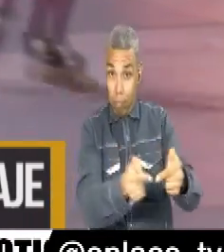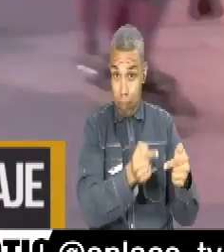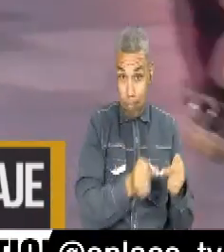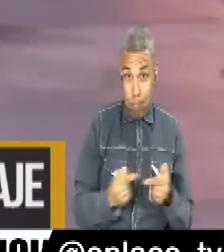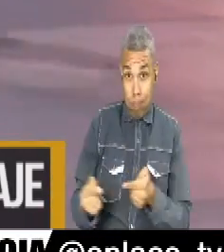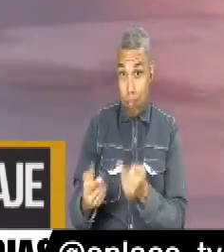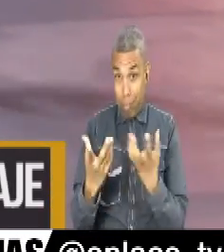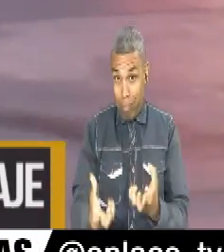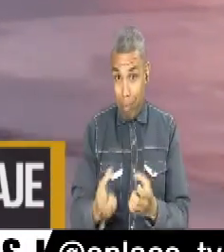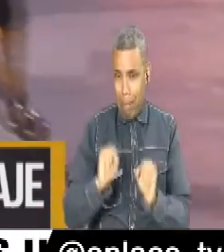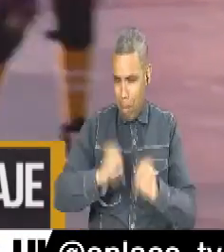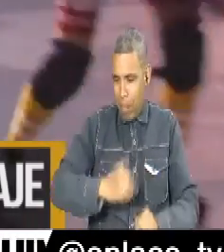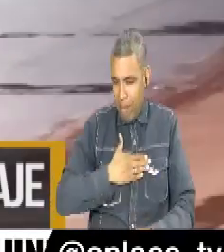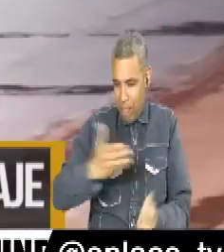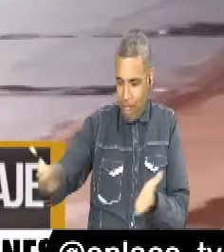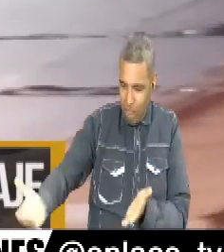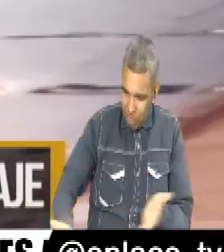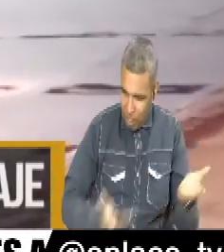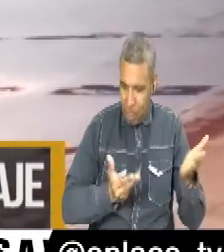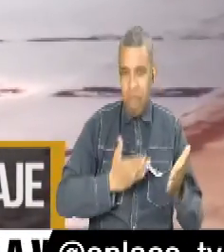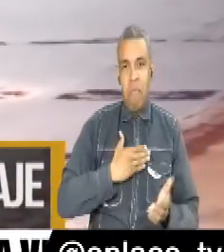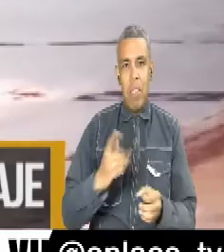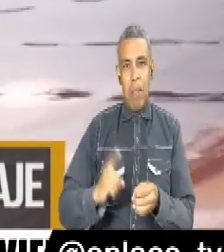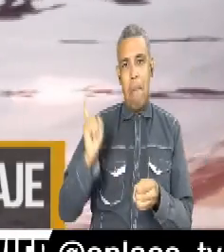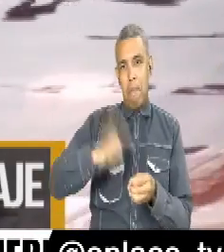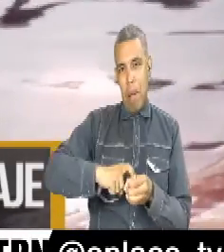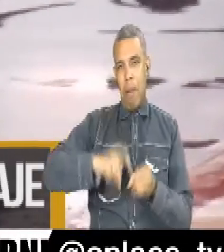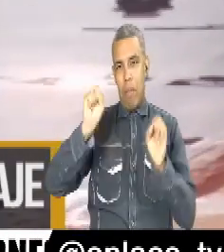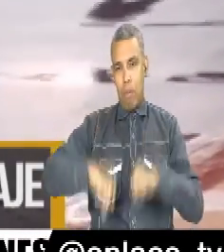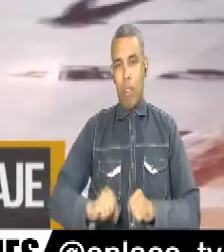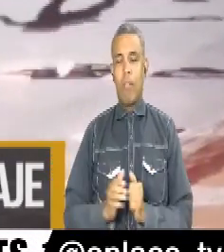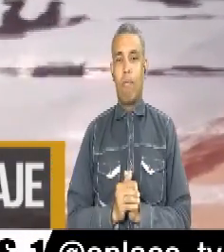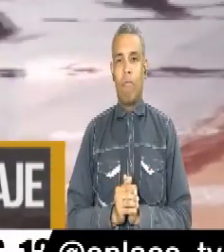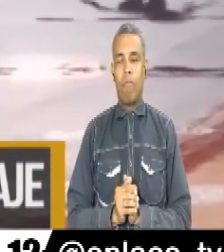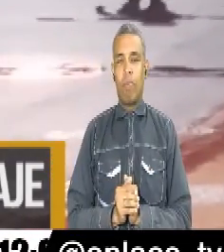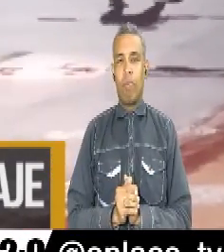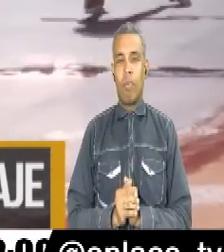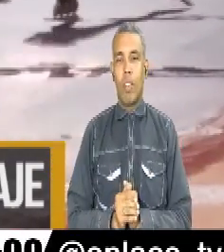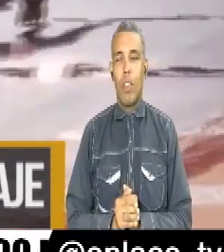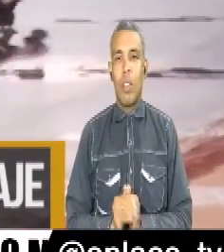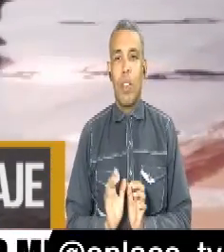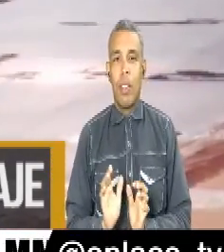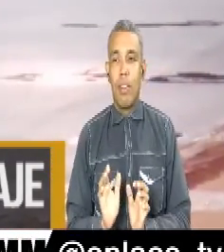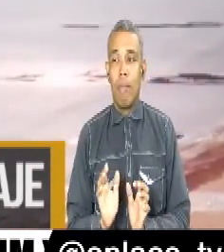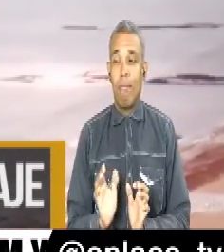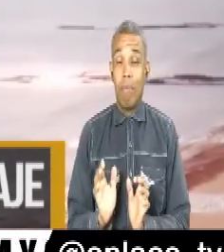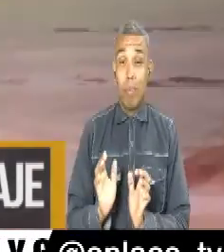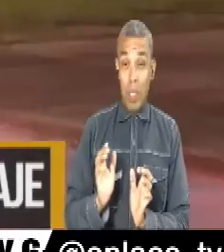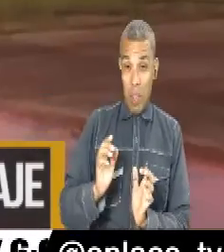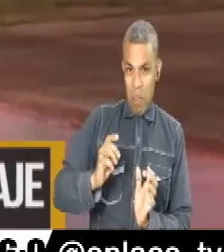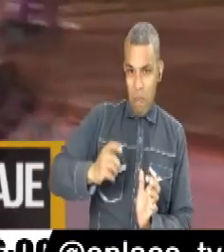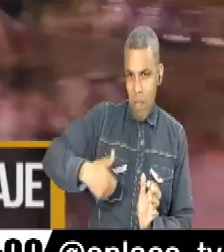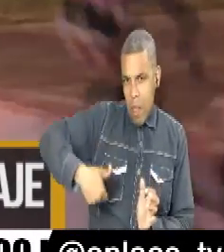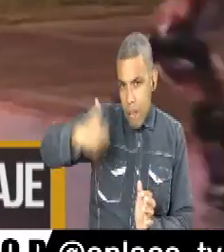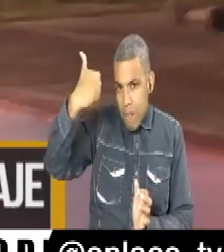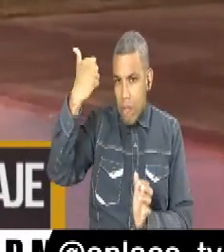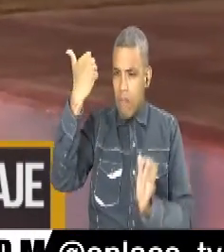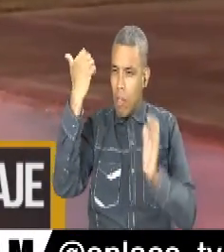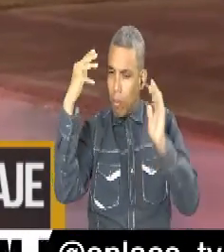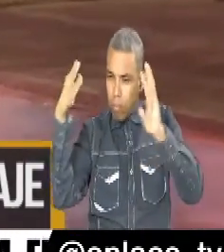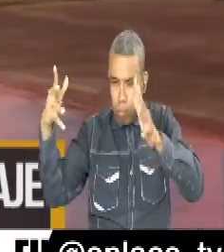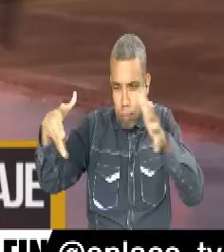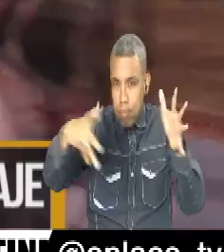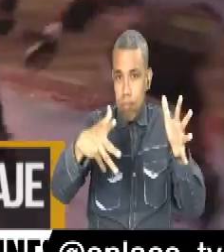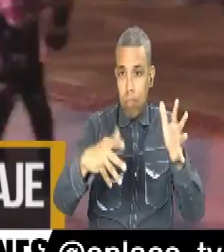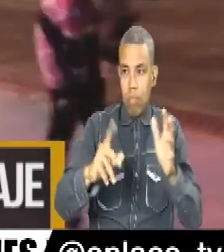lo esperamos con los brazos abiertos. Y también agradecerle a todos mis colegas, a la junta directiva, a los padres de